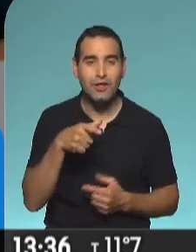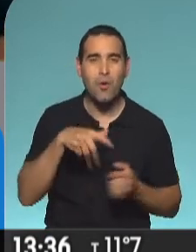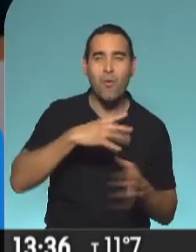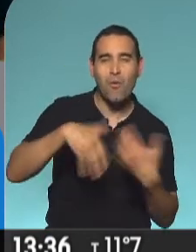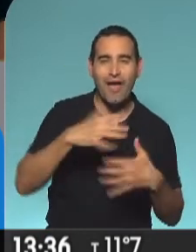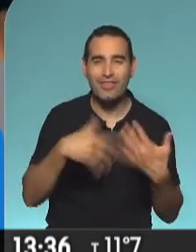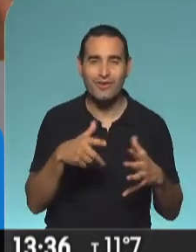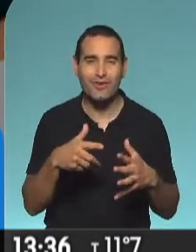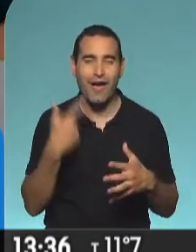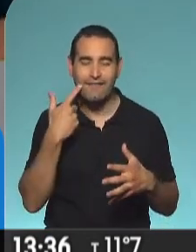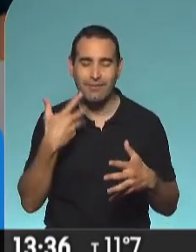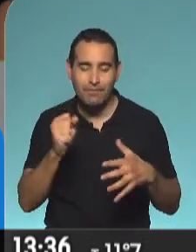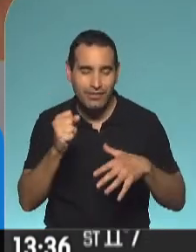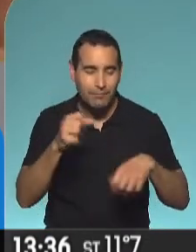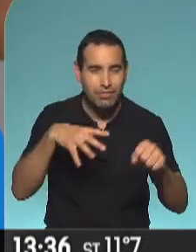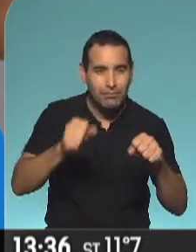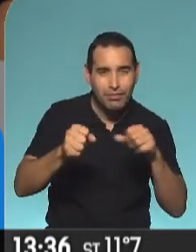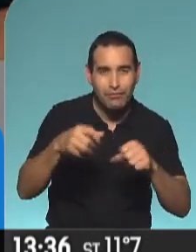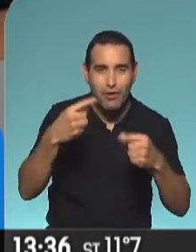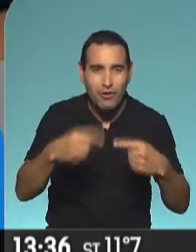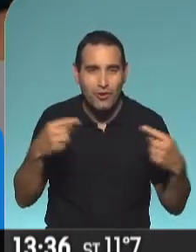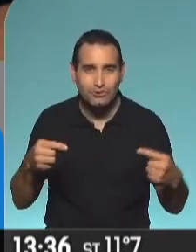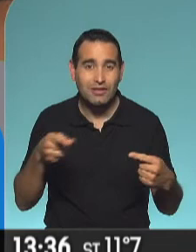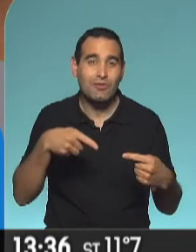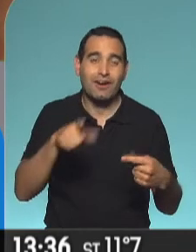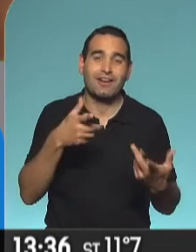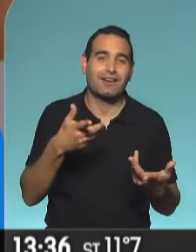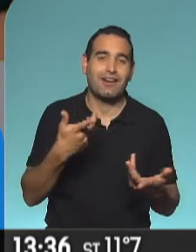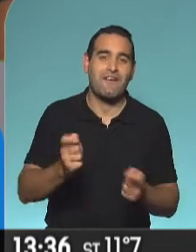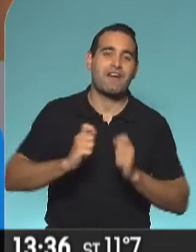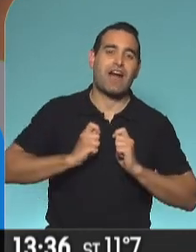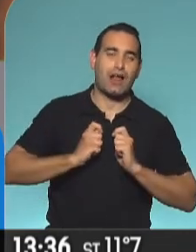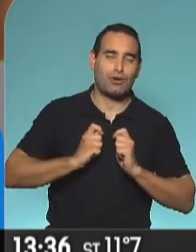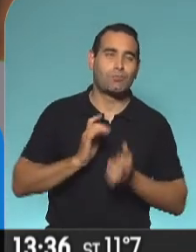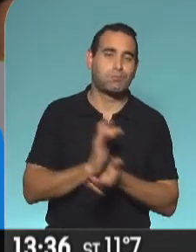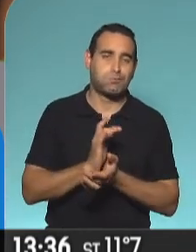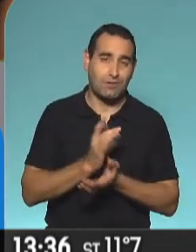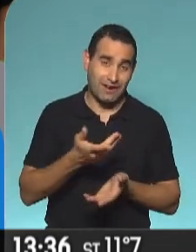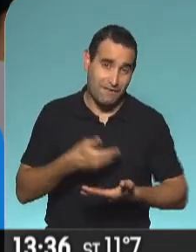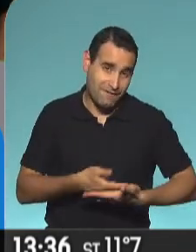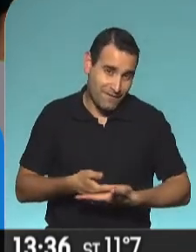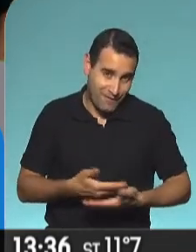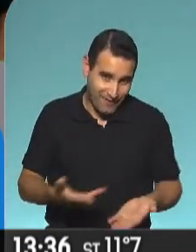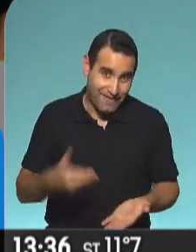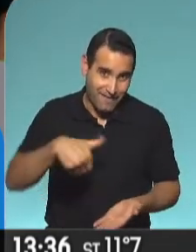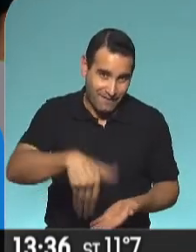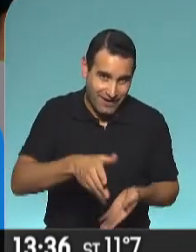a descubrir, a encontrarse con ese regalo que le da la vida, entre juguetes. La verdad que, bueno,